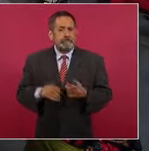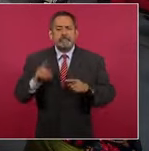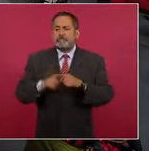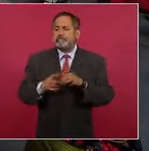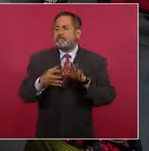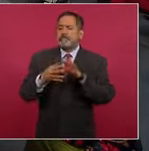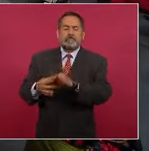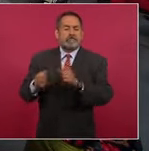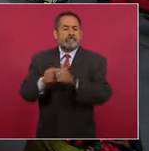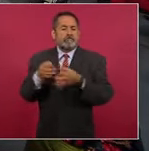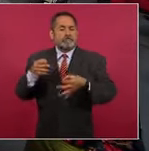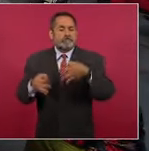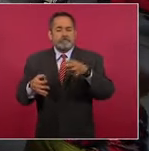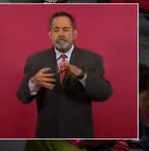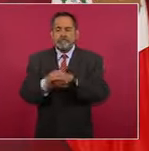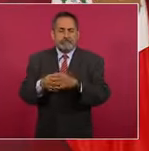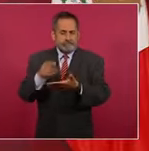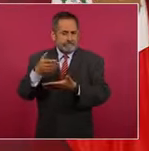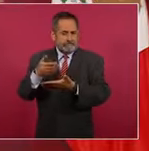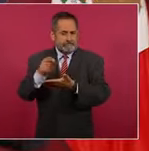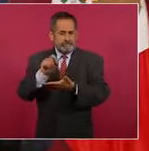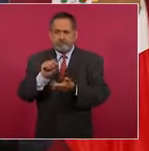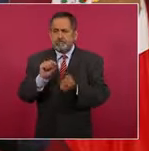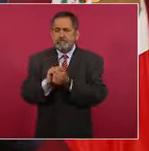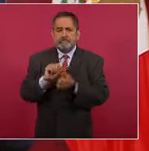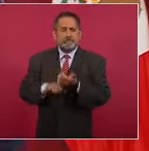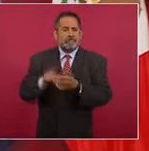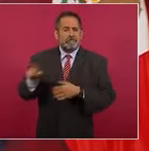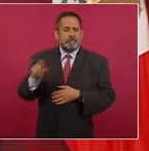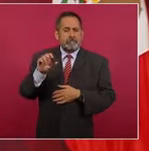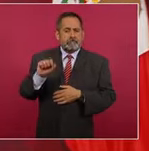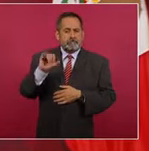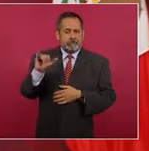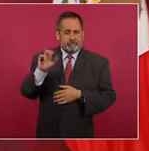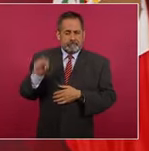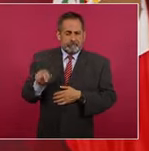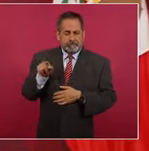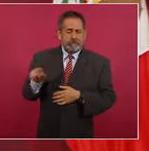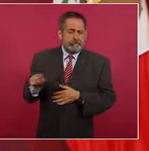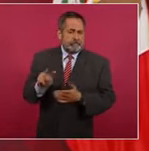judicial, por la Suprema Corte,